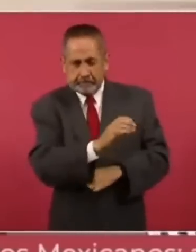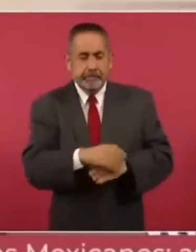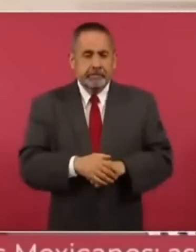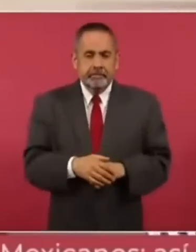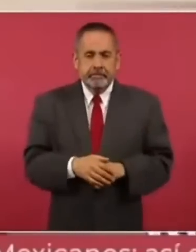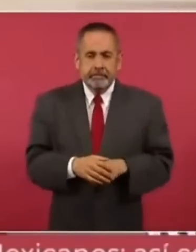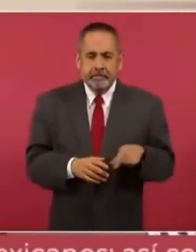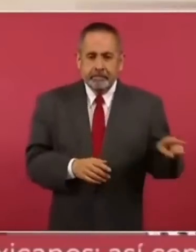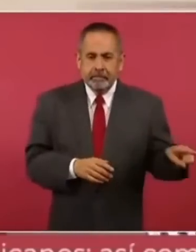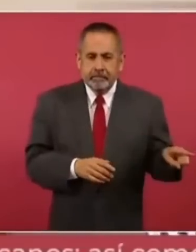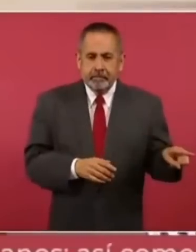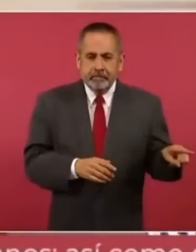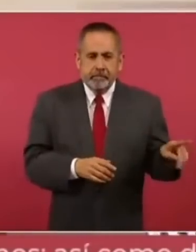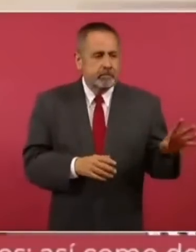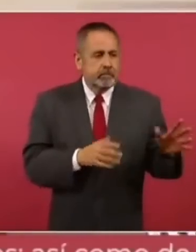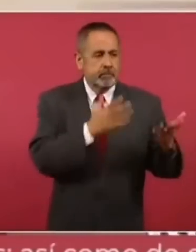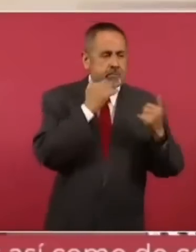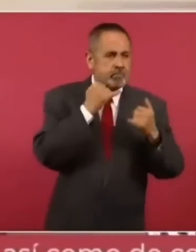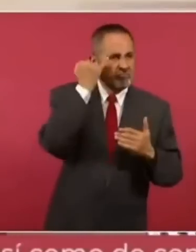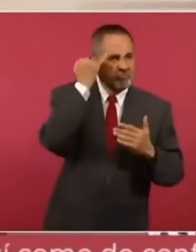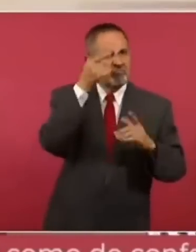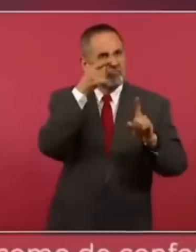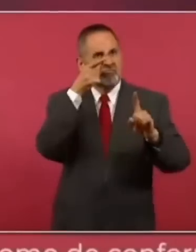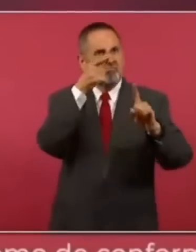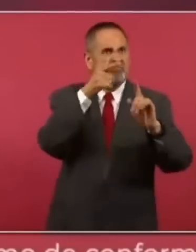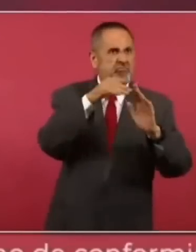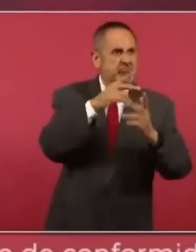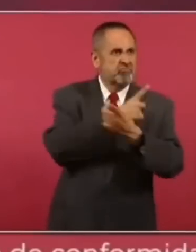porque no tiene ideales, no tiene principio,